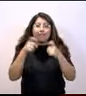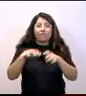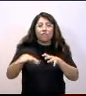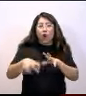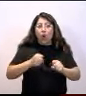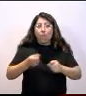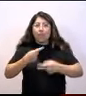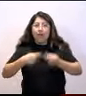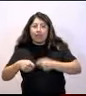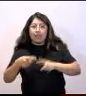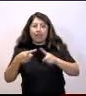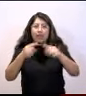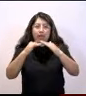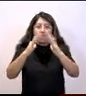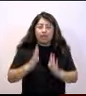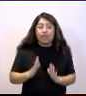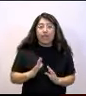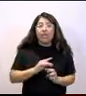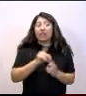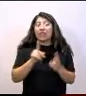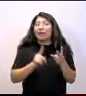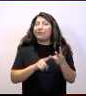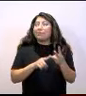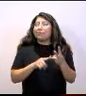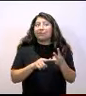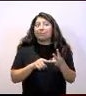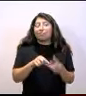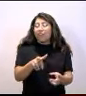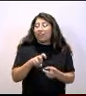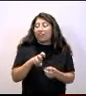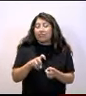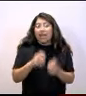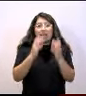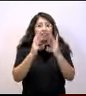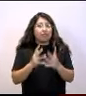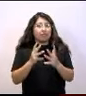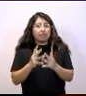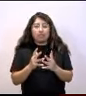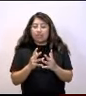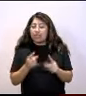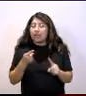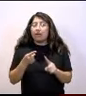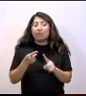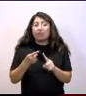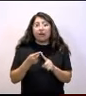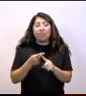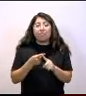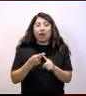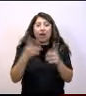la vivienda, no hay ningún tipo de medidas fiscales ni administrativas para promover,